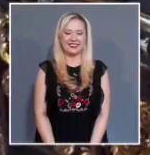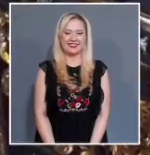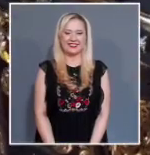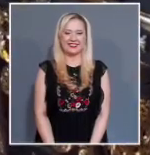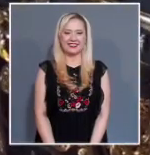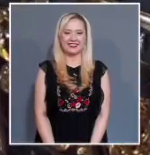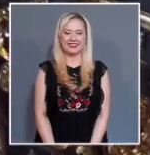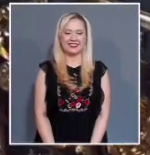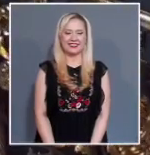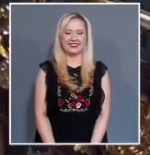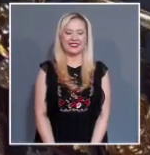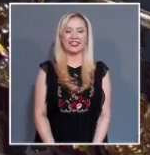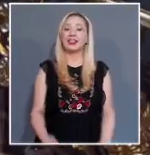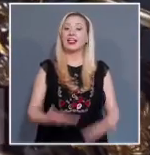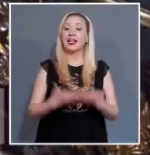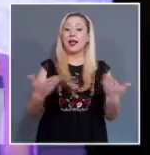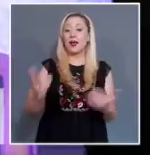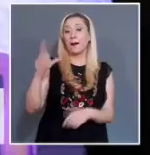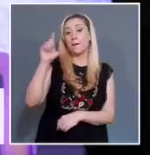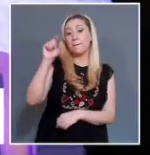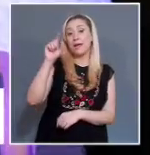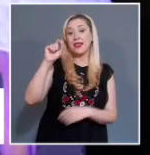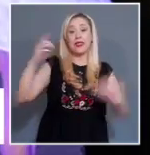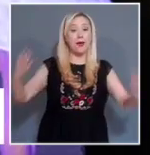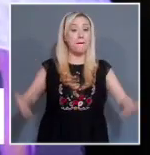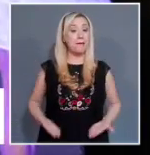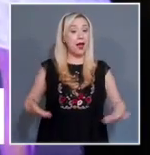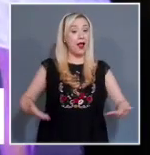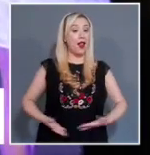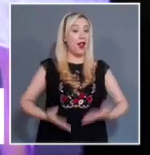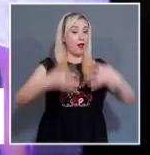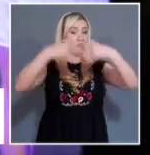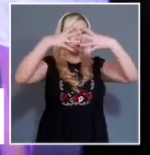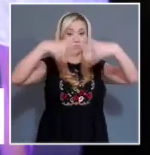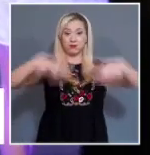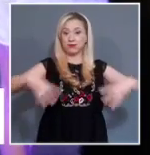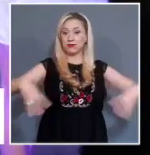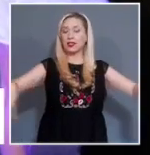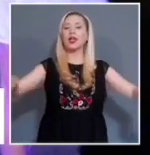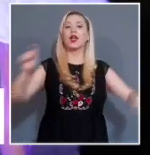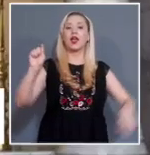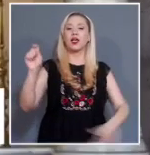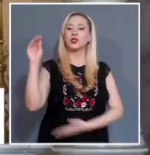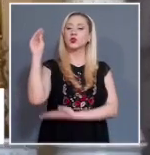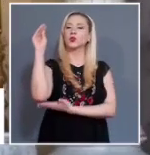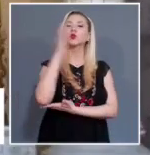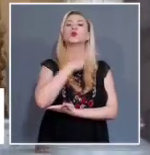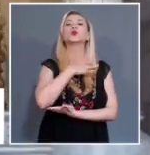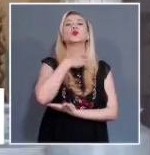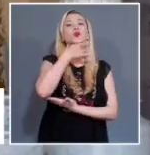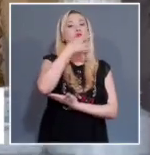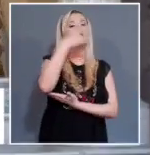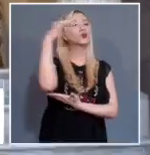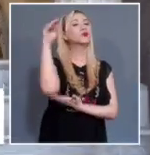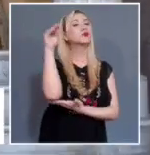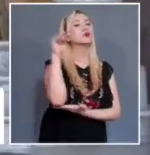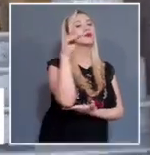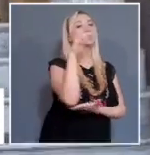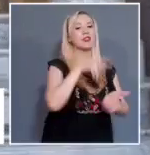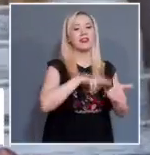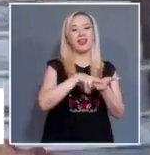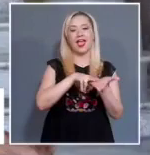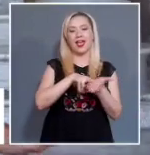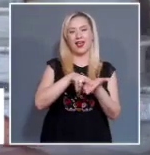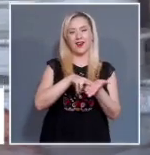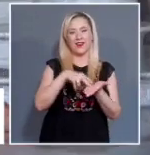Con más de 20 bailarines en escena se presenta El Cisne Negro, una versión contemporánea del ballet El Lago de los Cisnes con música